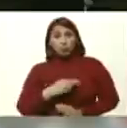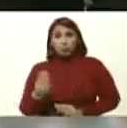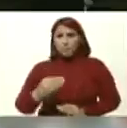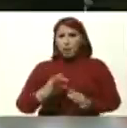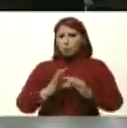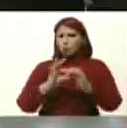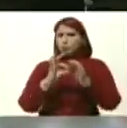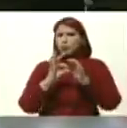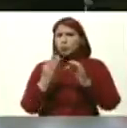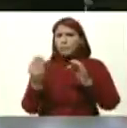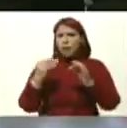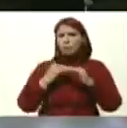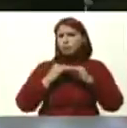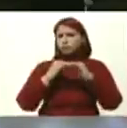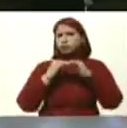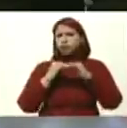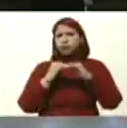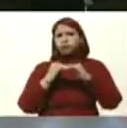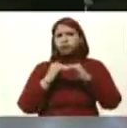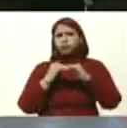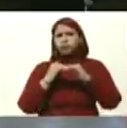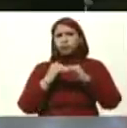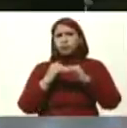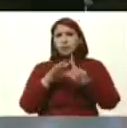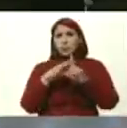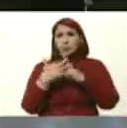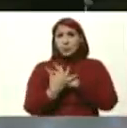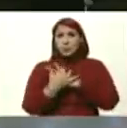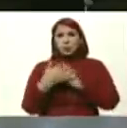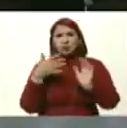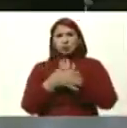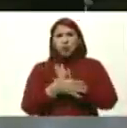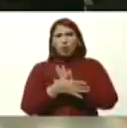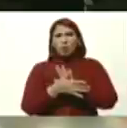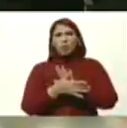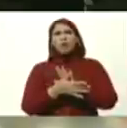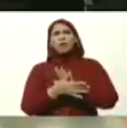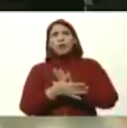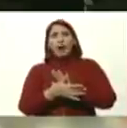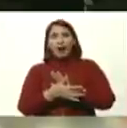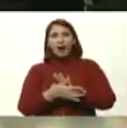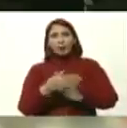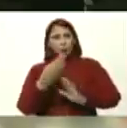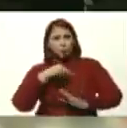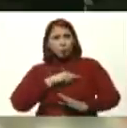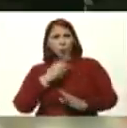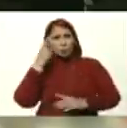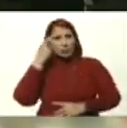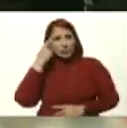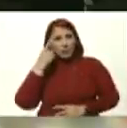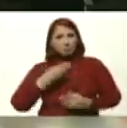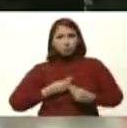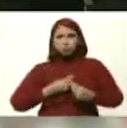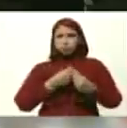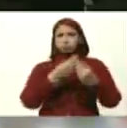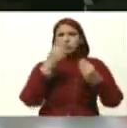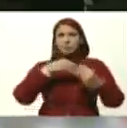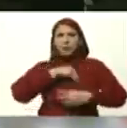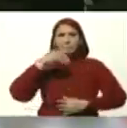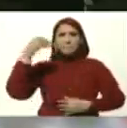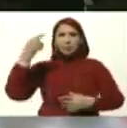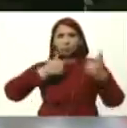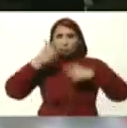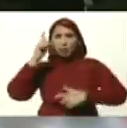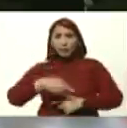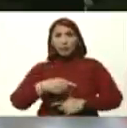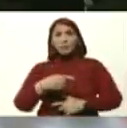unidos y más cohesionados alrededor de la imagen de nuestro comandante Hugo Chávez, del amor y de la lealtad que juramos y